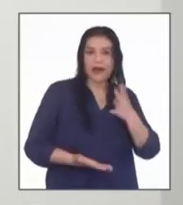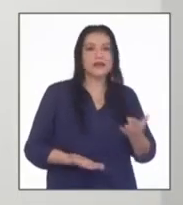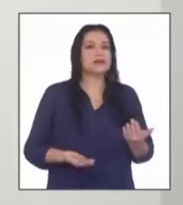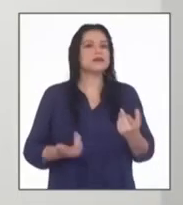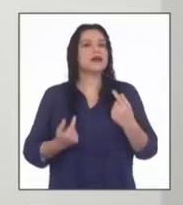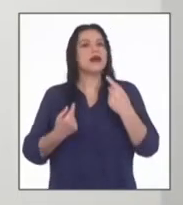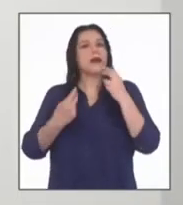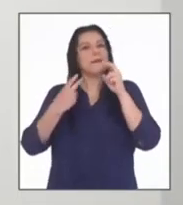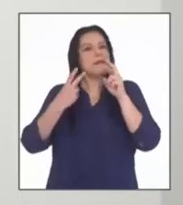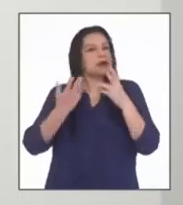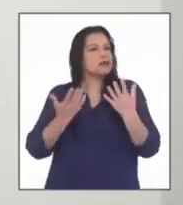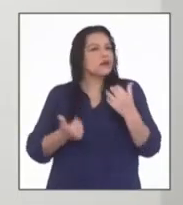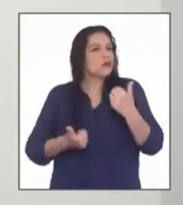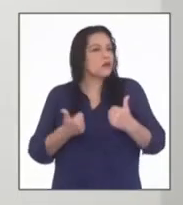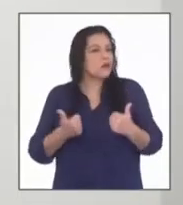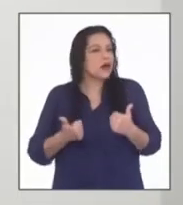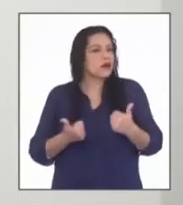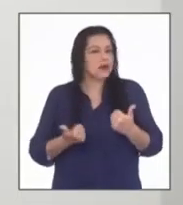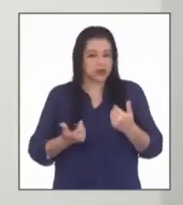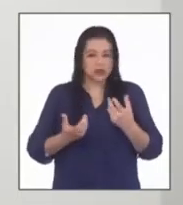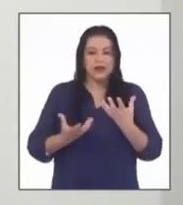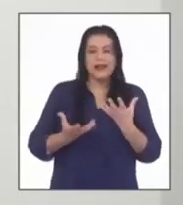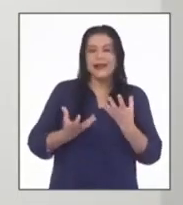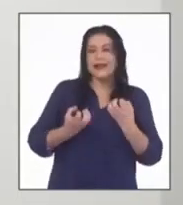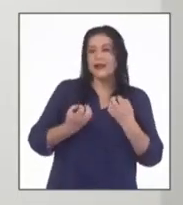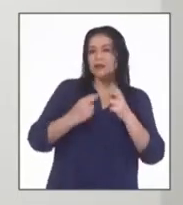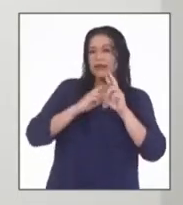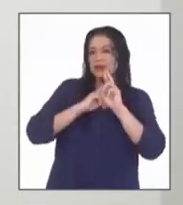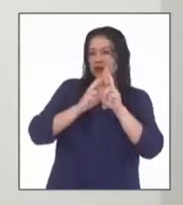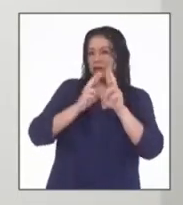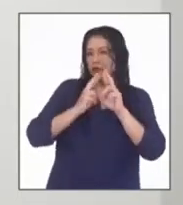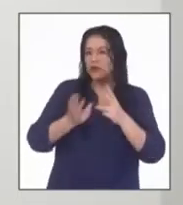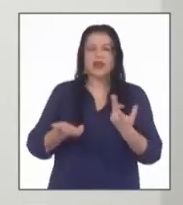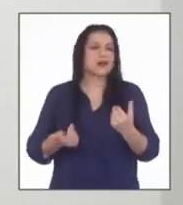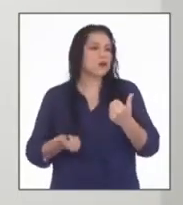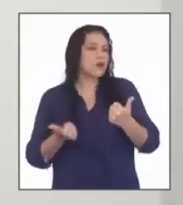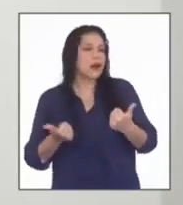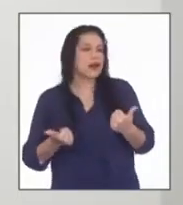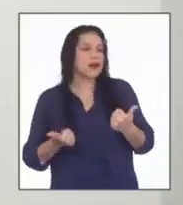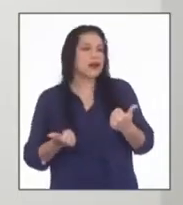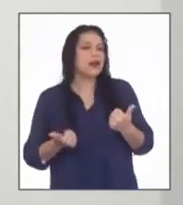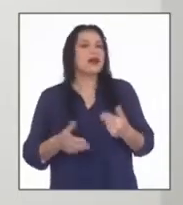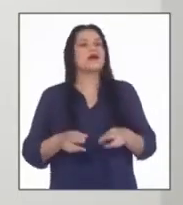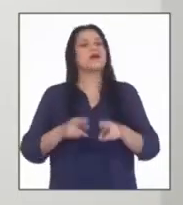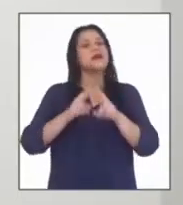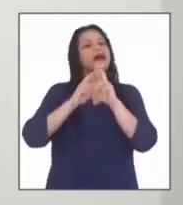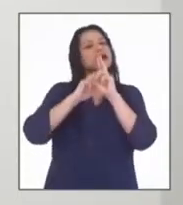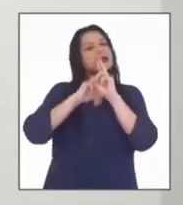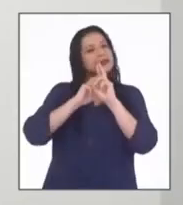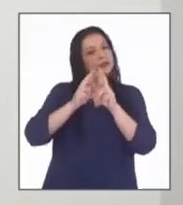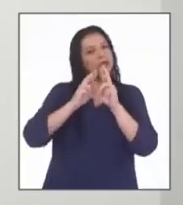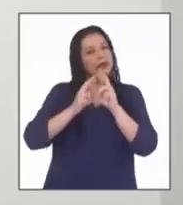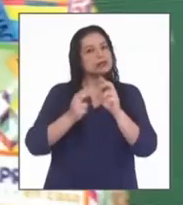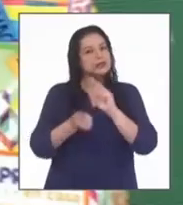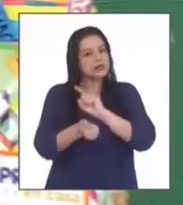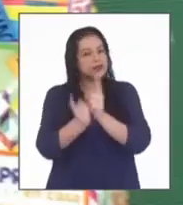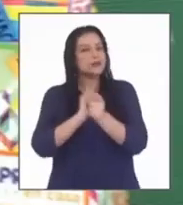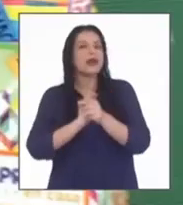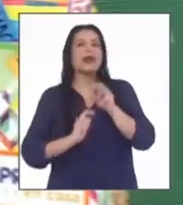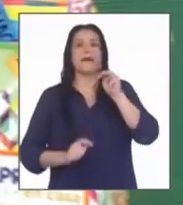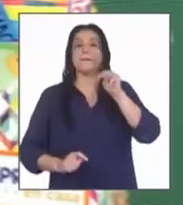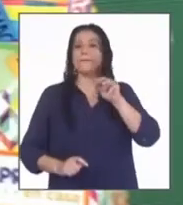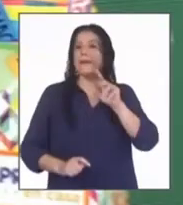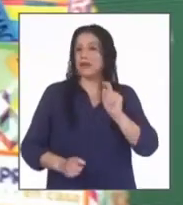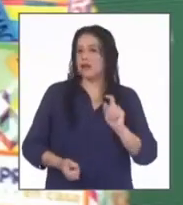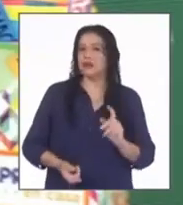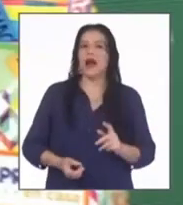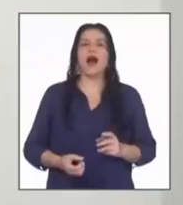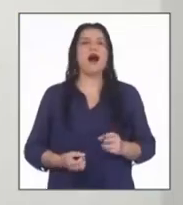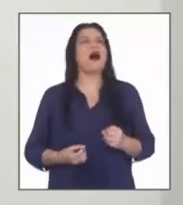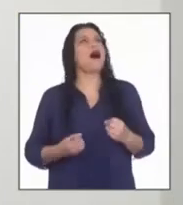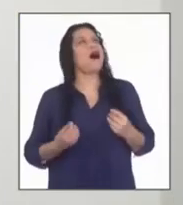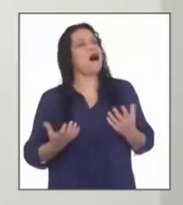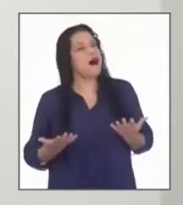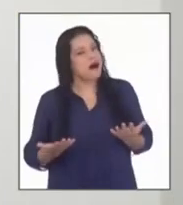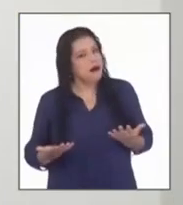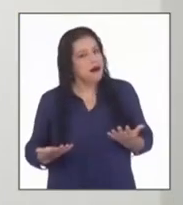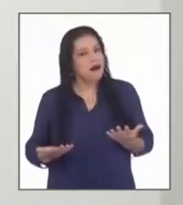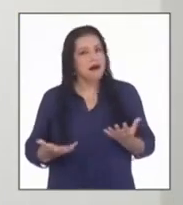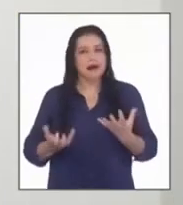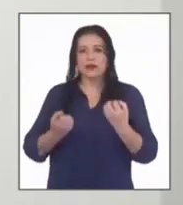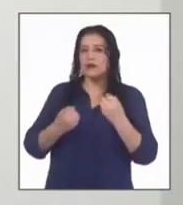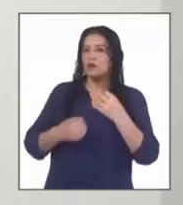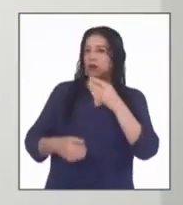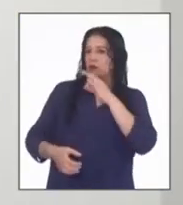quedas precisamente con lo que queremos responder, es decir, con la respuesta en metros. Ajá.